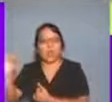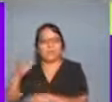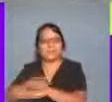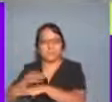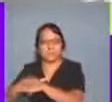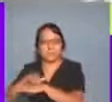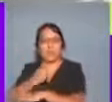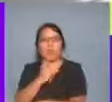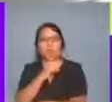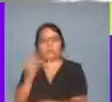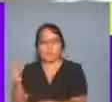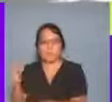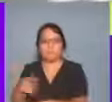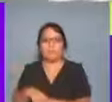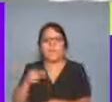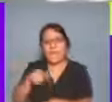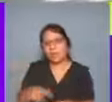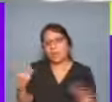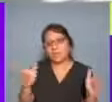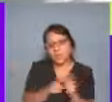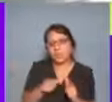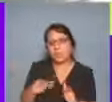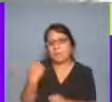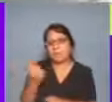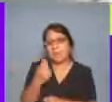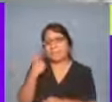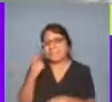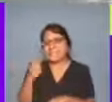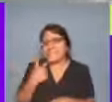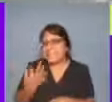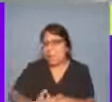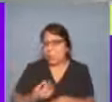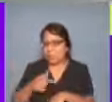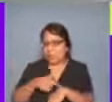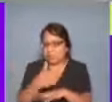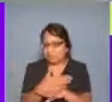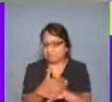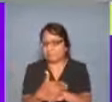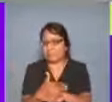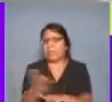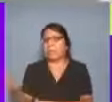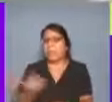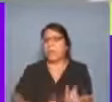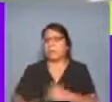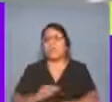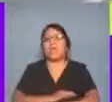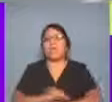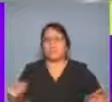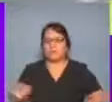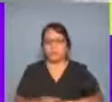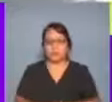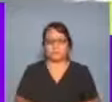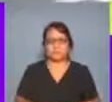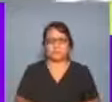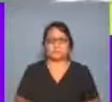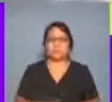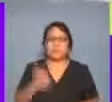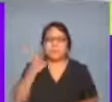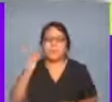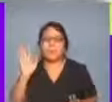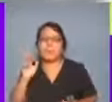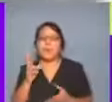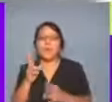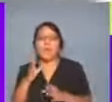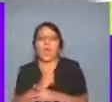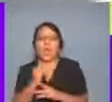reunión clave sumamente importante seguramente que en un par de horas eh Ya va a haber una nueva noticia en cuanto al transporte